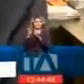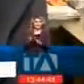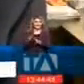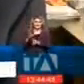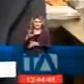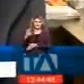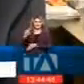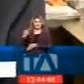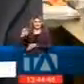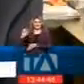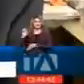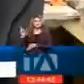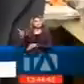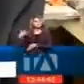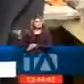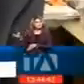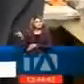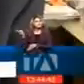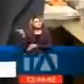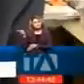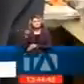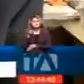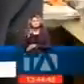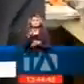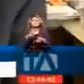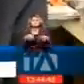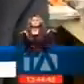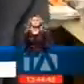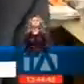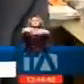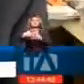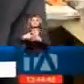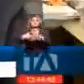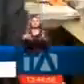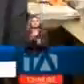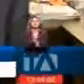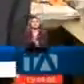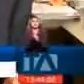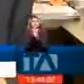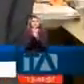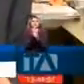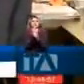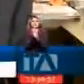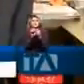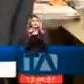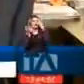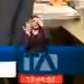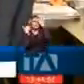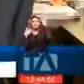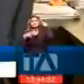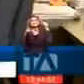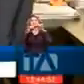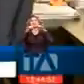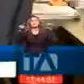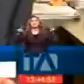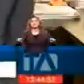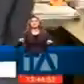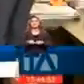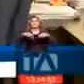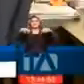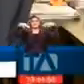para los miembros de las mesas, cuanto para el propio CNE, pues, y para el sistema informático. Si usted antes elegía 20 asambleístas en el